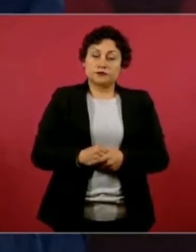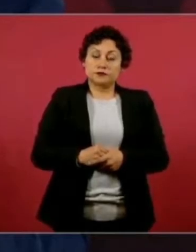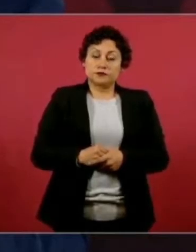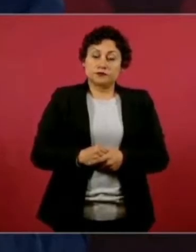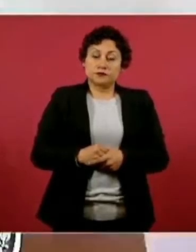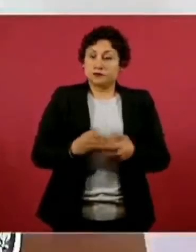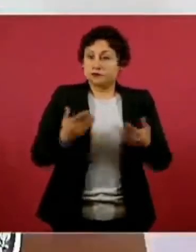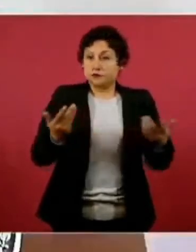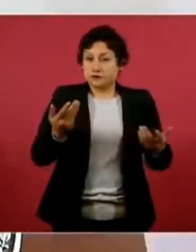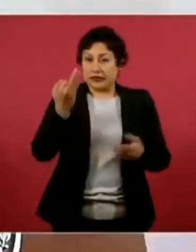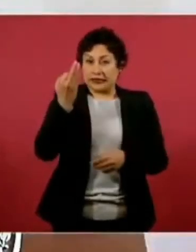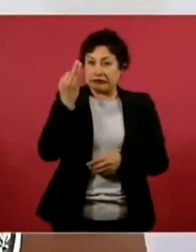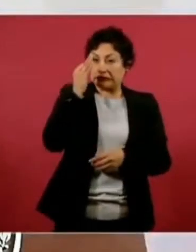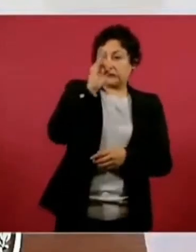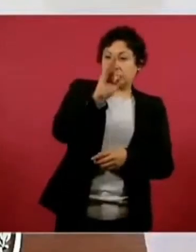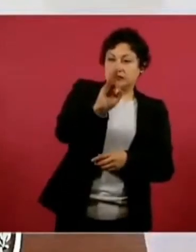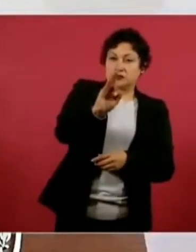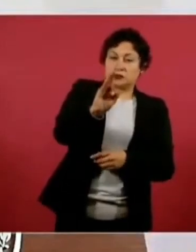traiciones.